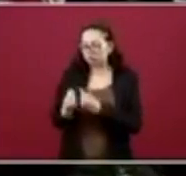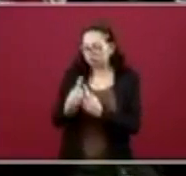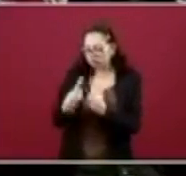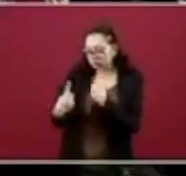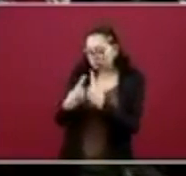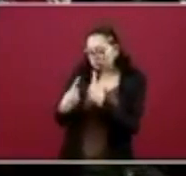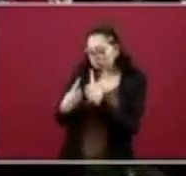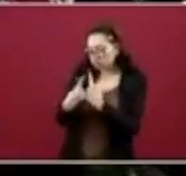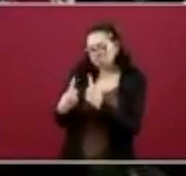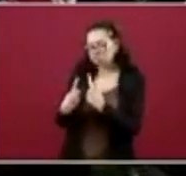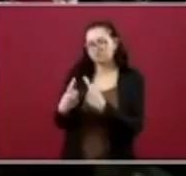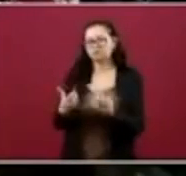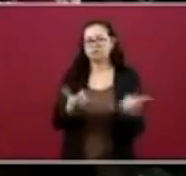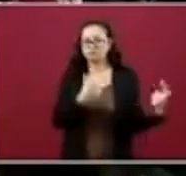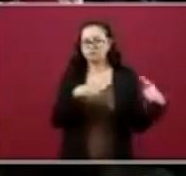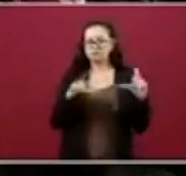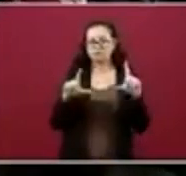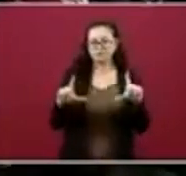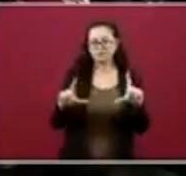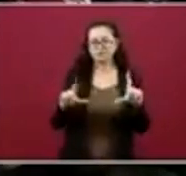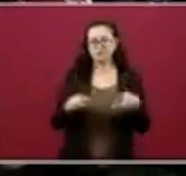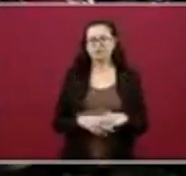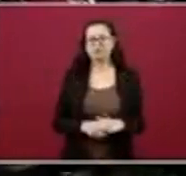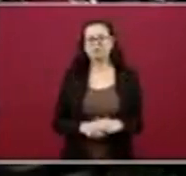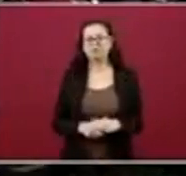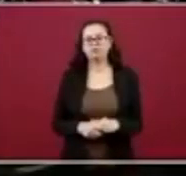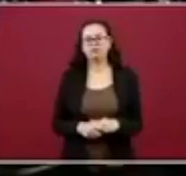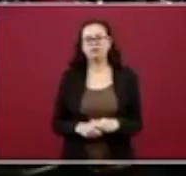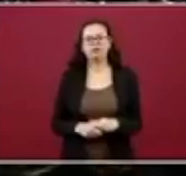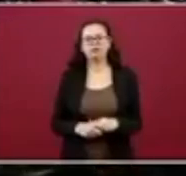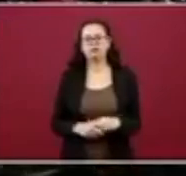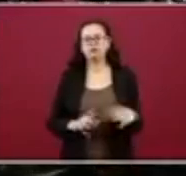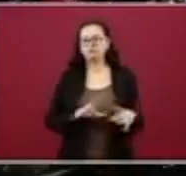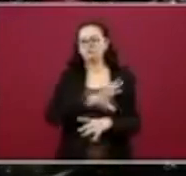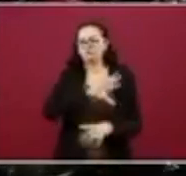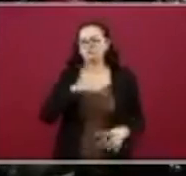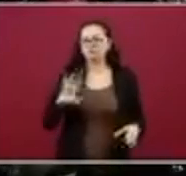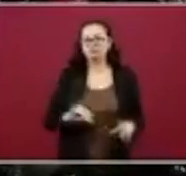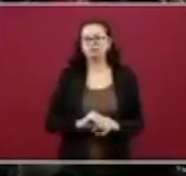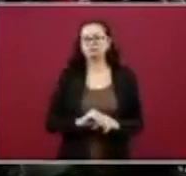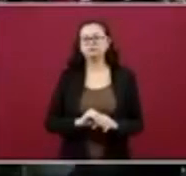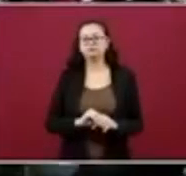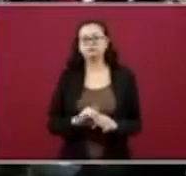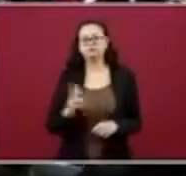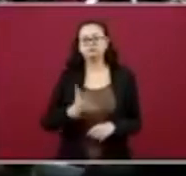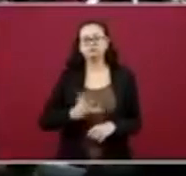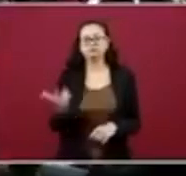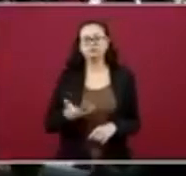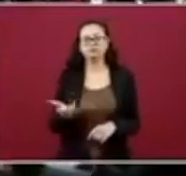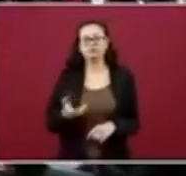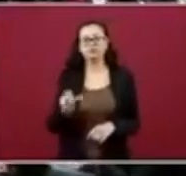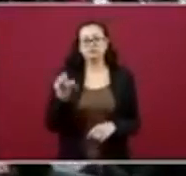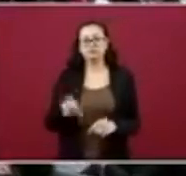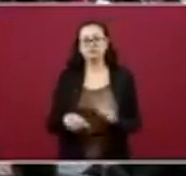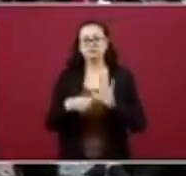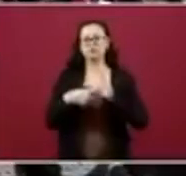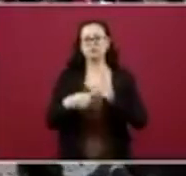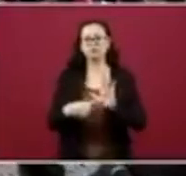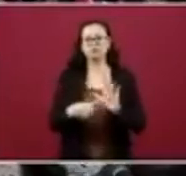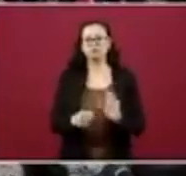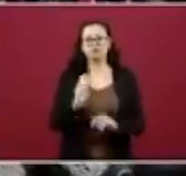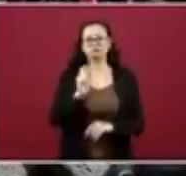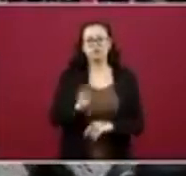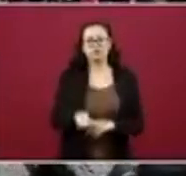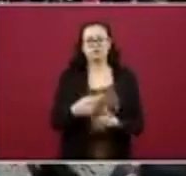beneficios monetarios de la empresa. El conjunto de medidas que estamos presentando el día de hoy consisten de